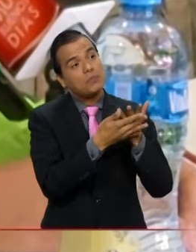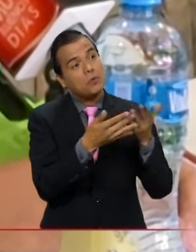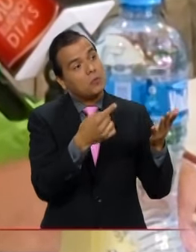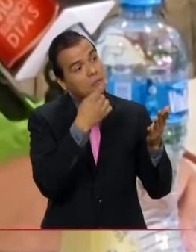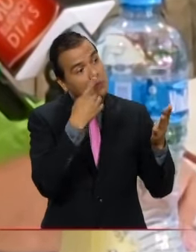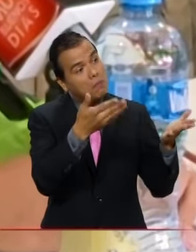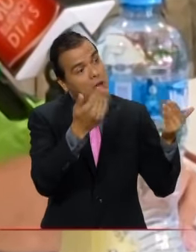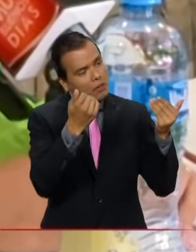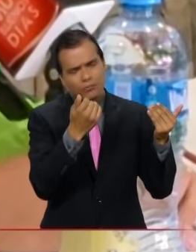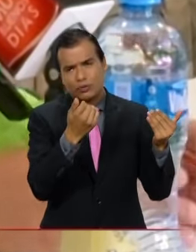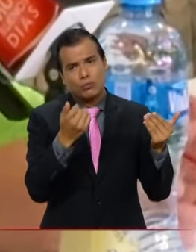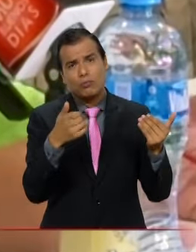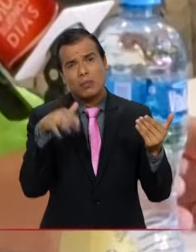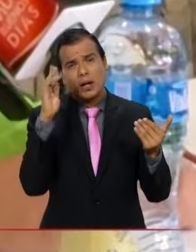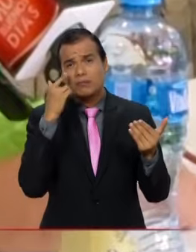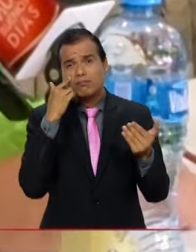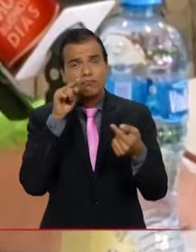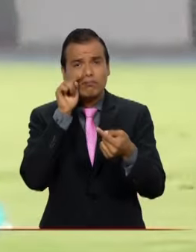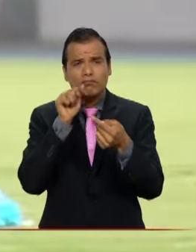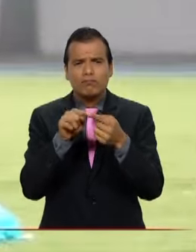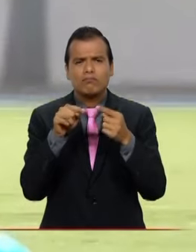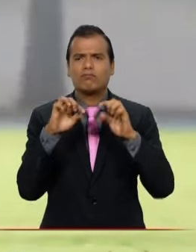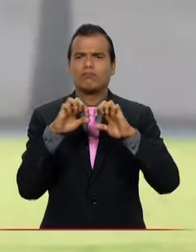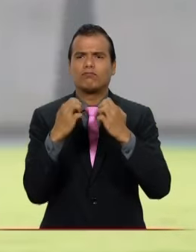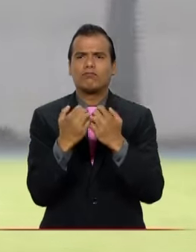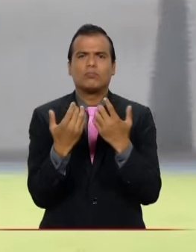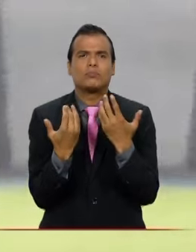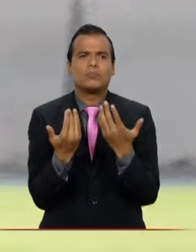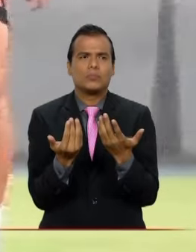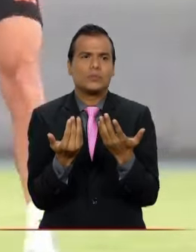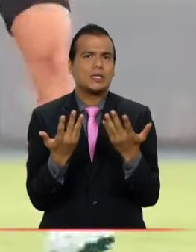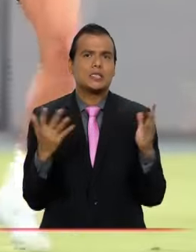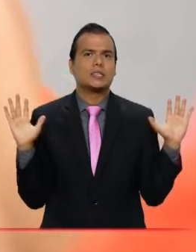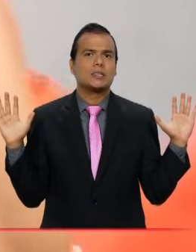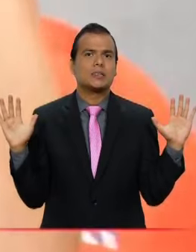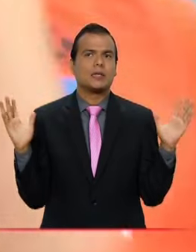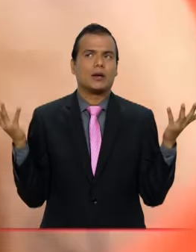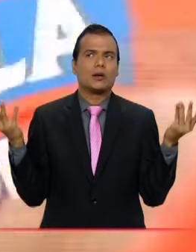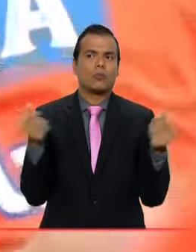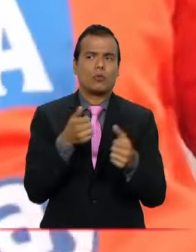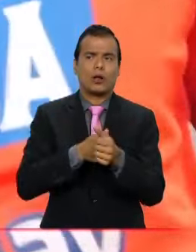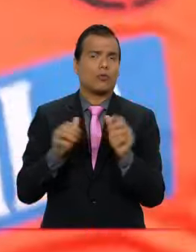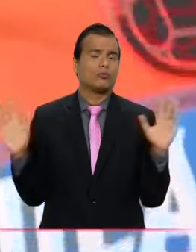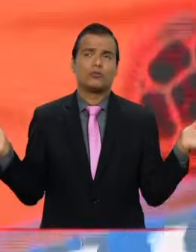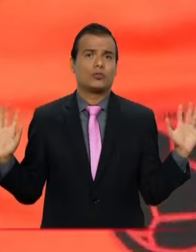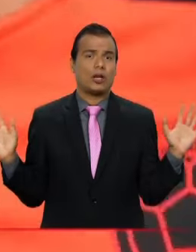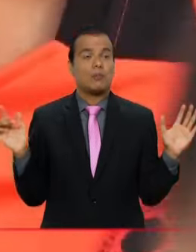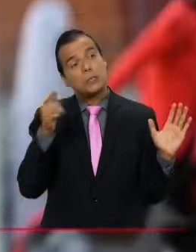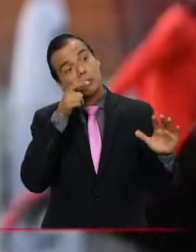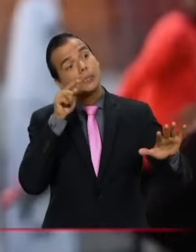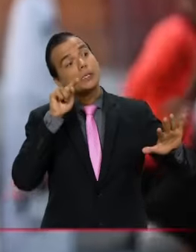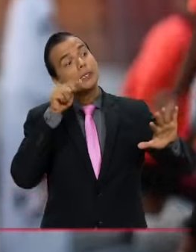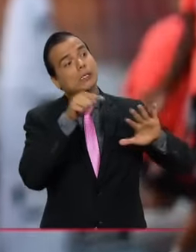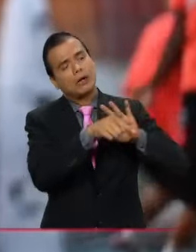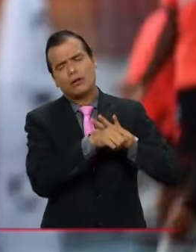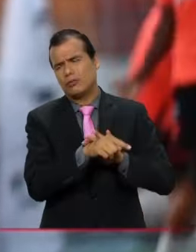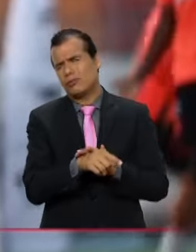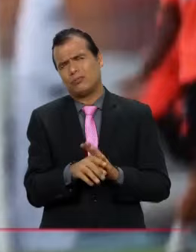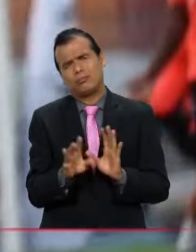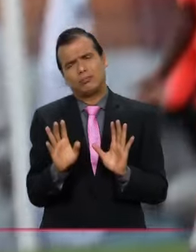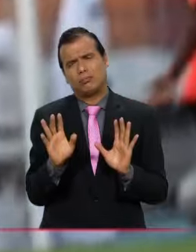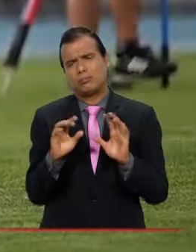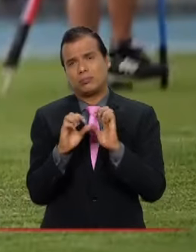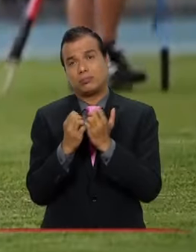la gran noticia, digamos, ¿no? Saber la alineación, cómo arranca Bolivia, cómo arranca Colombia, para pequeños detalles, seguramente